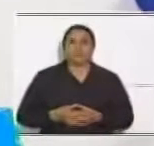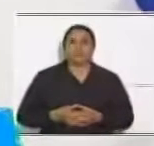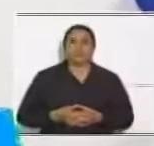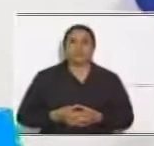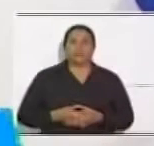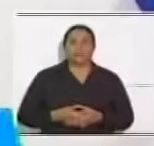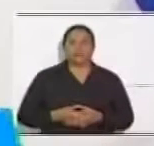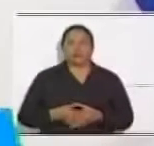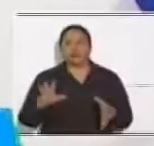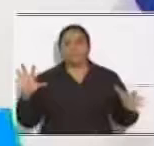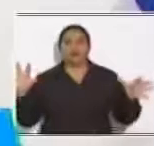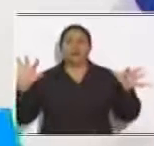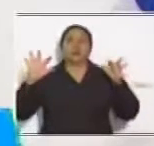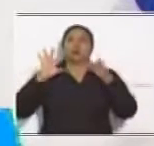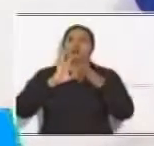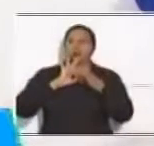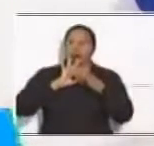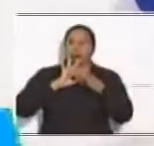Unirlos.